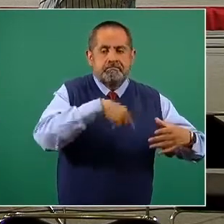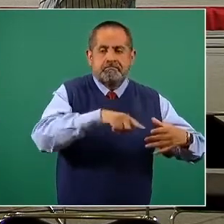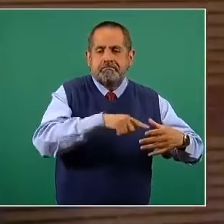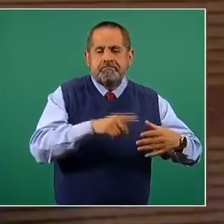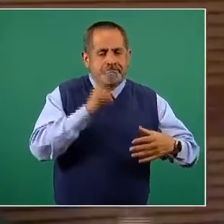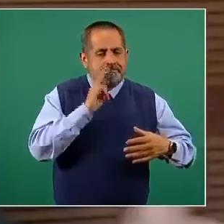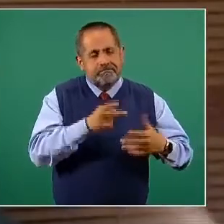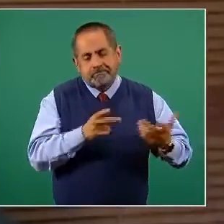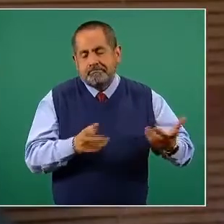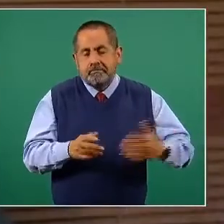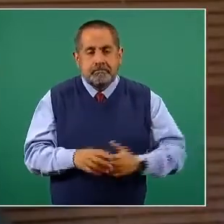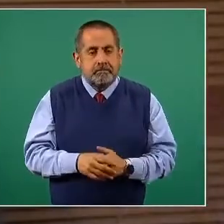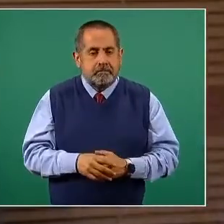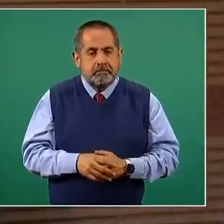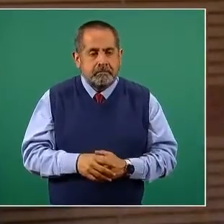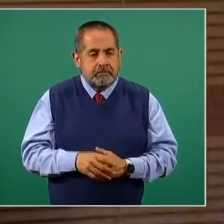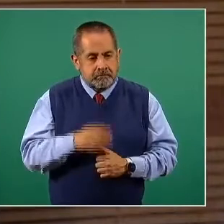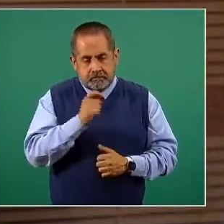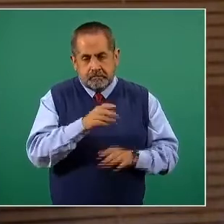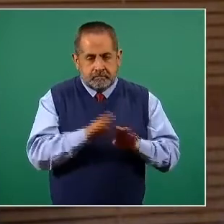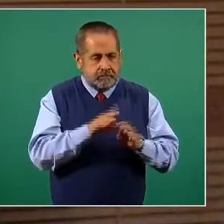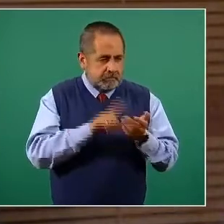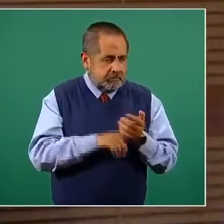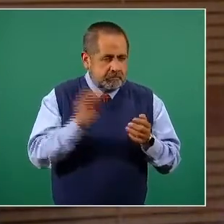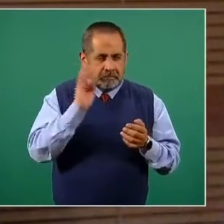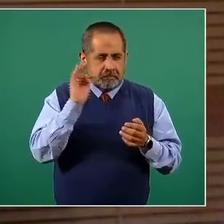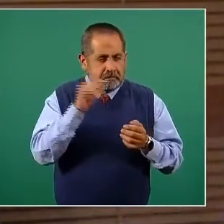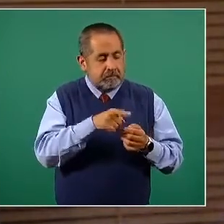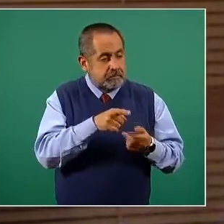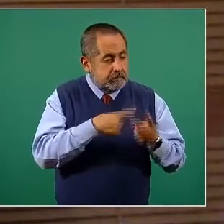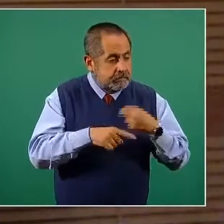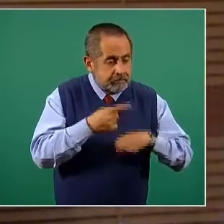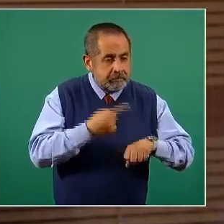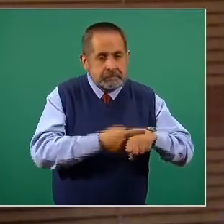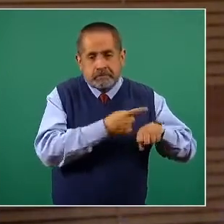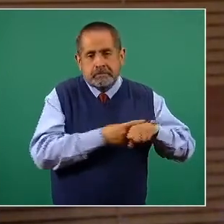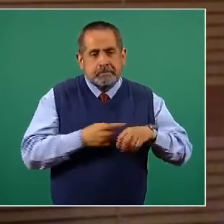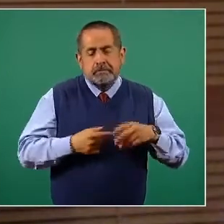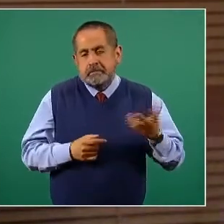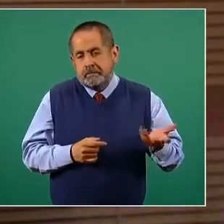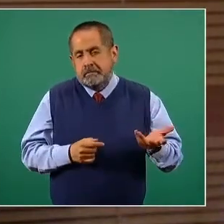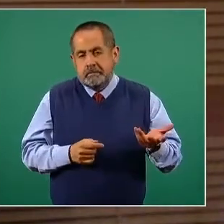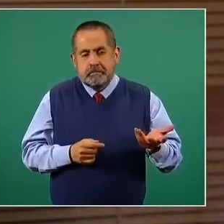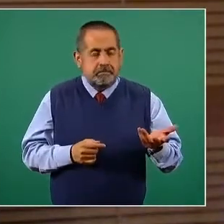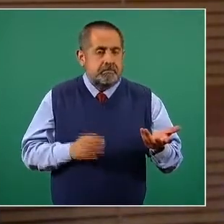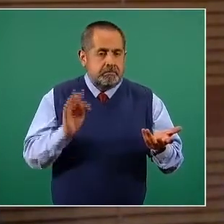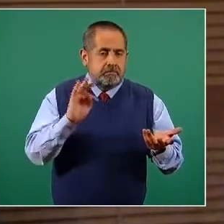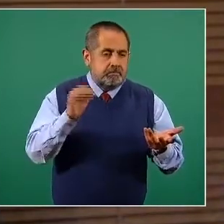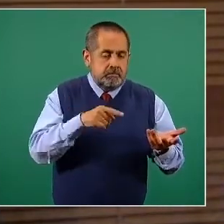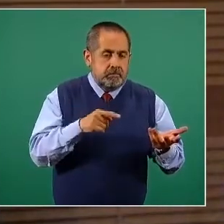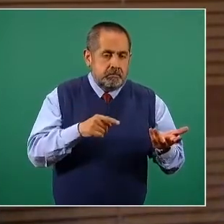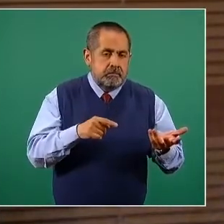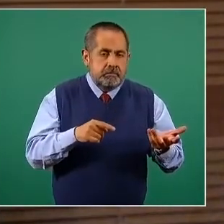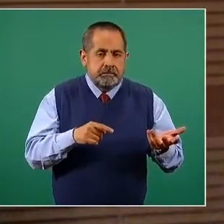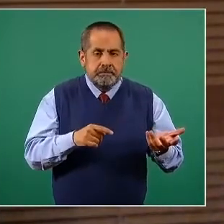la vigilancia de los posibles brotes de tanto